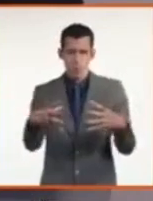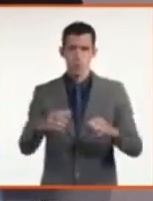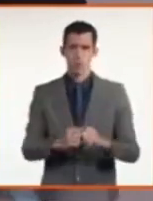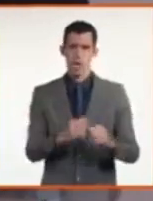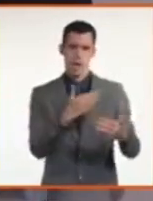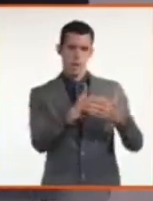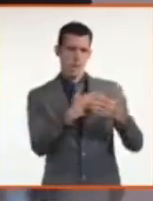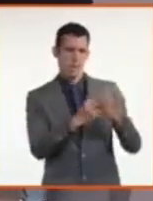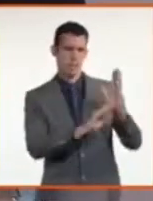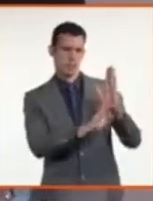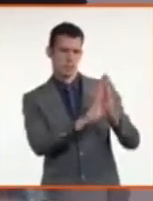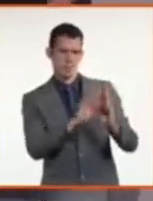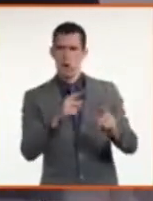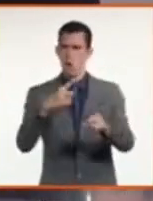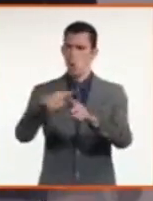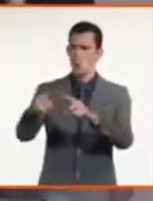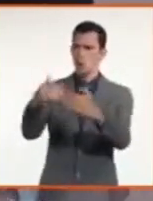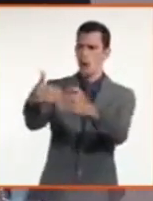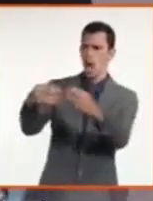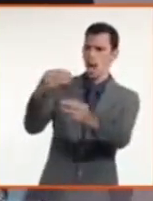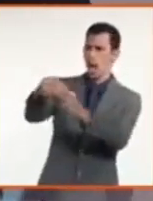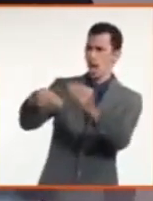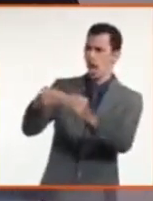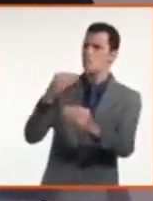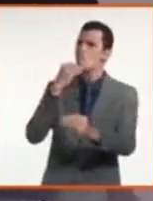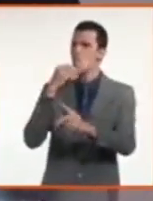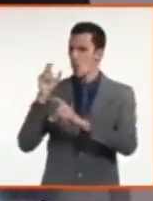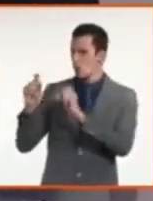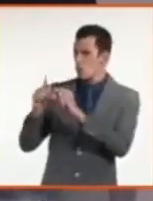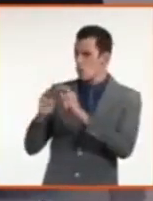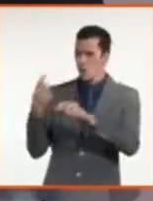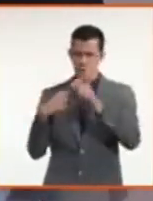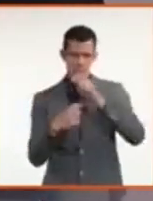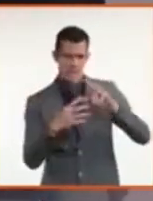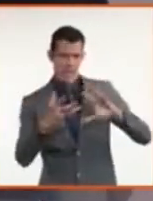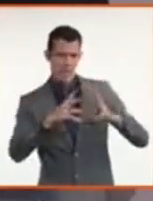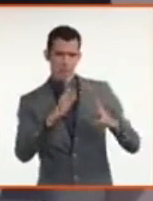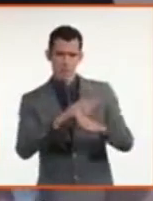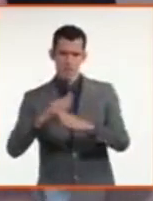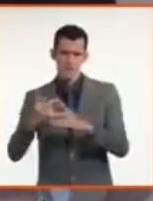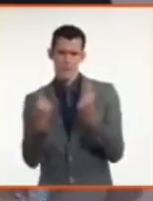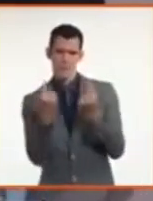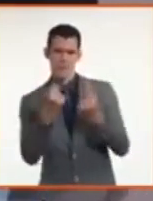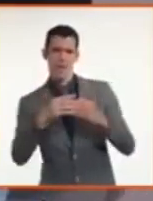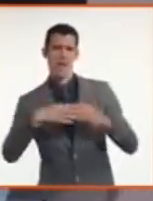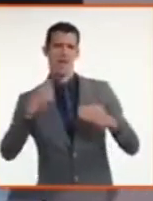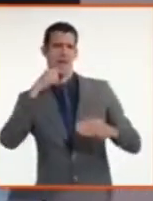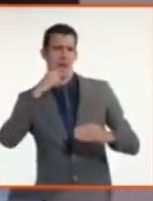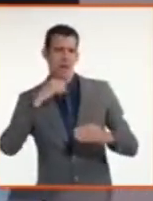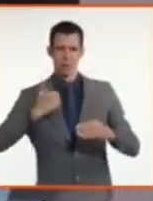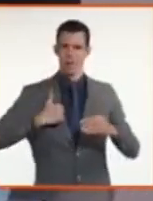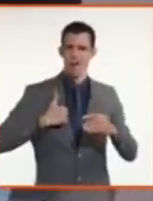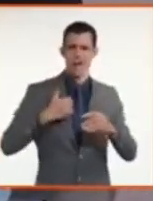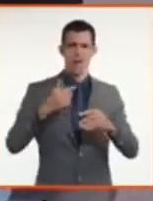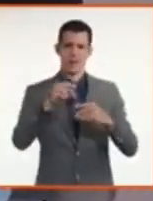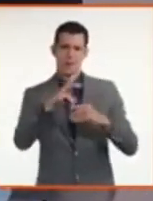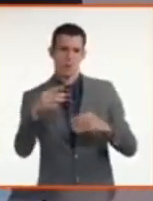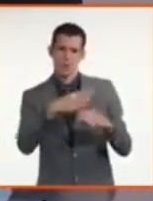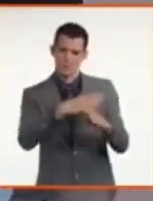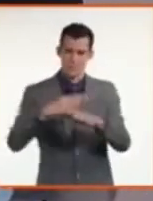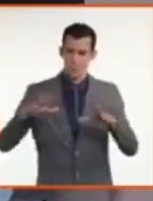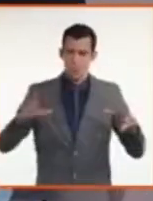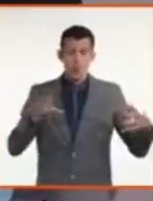lograr así en 20 días comprando y vendiendo imponiendo un tipo de cambio que tenga una dote una